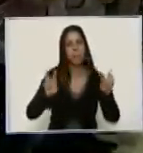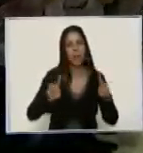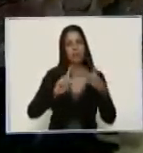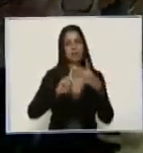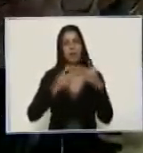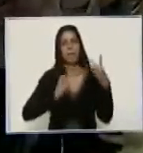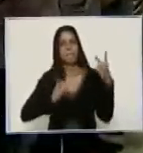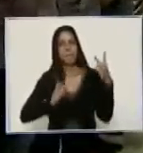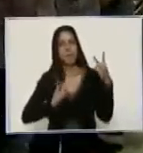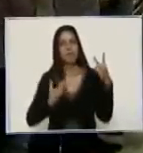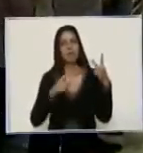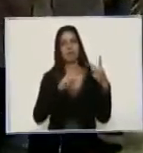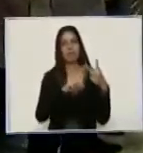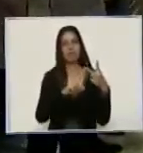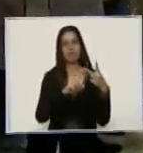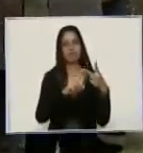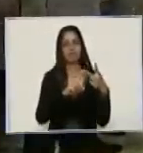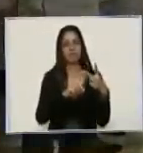vida.